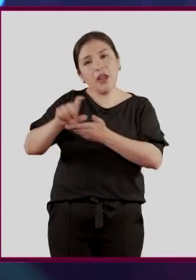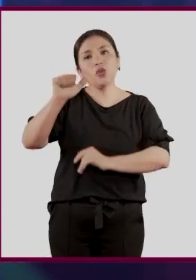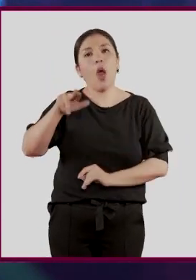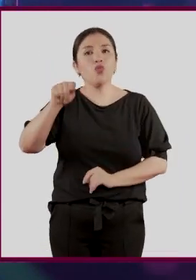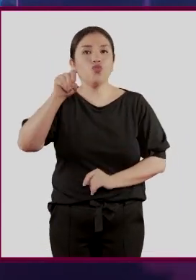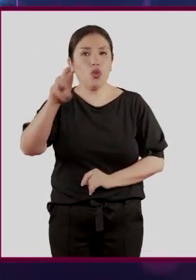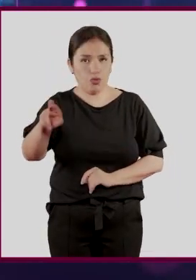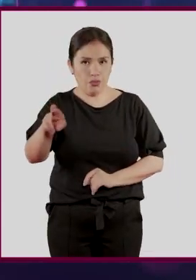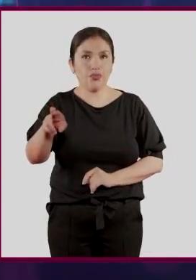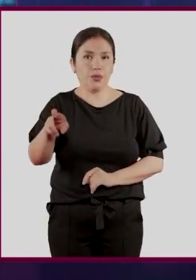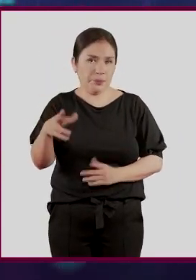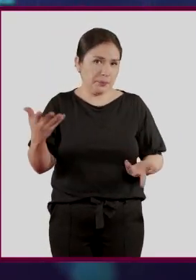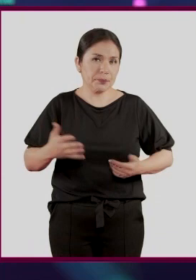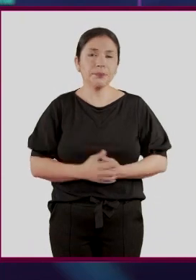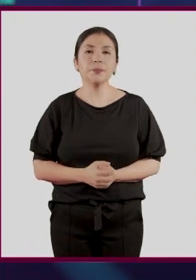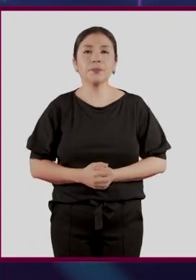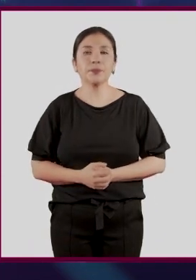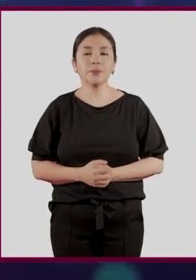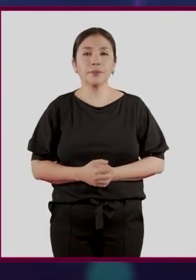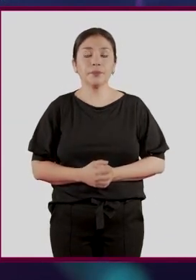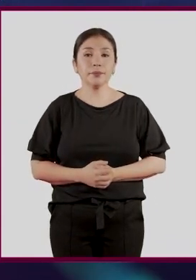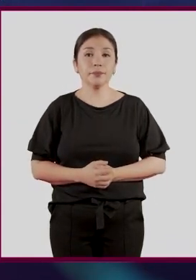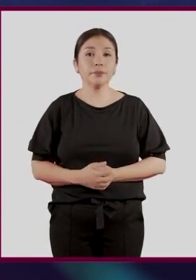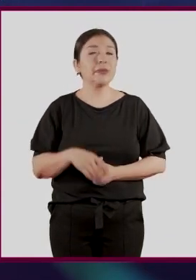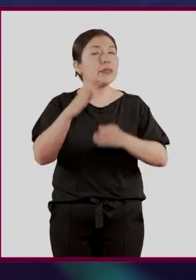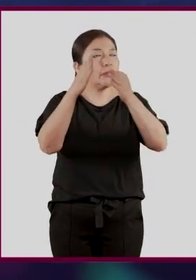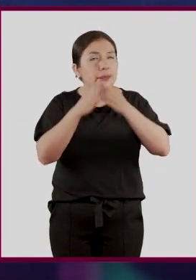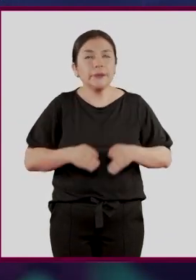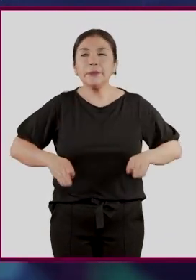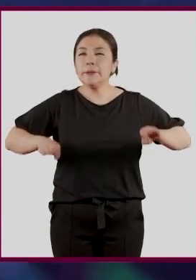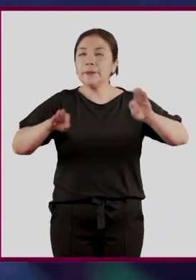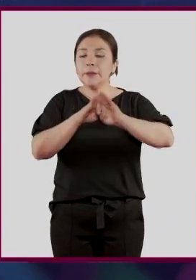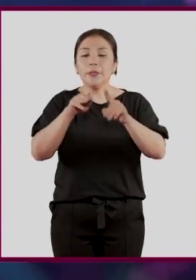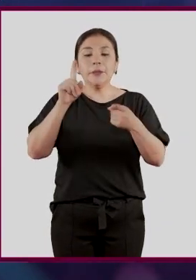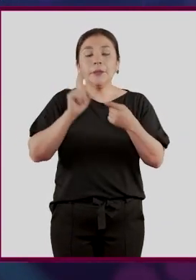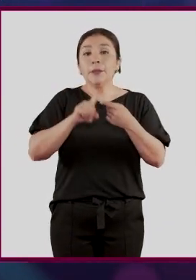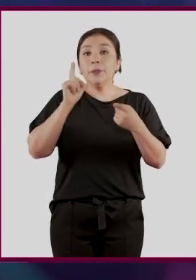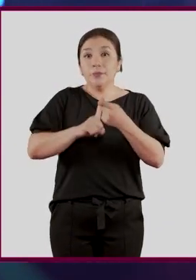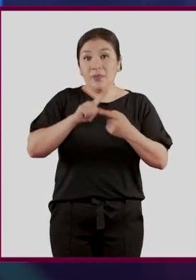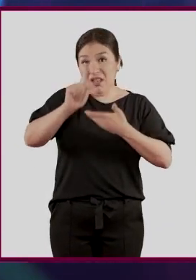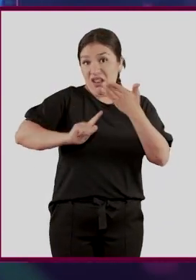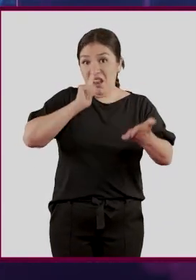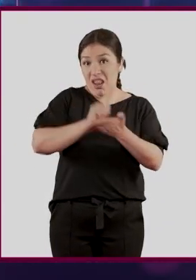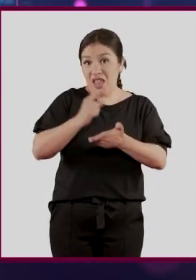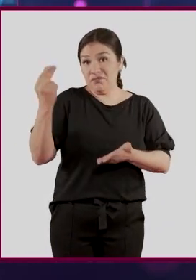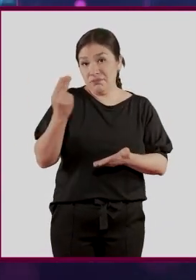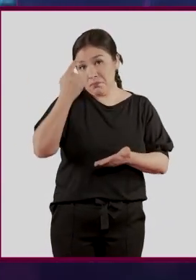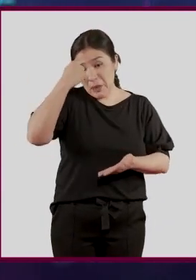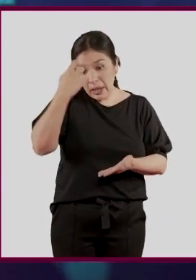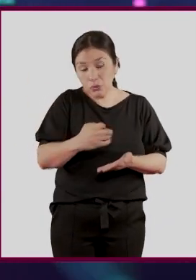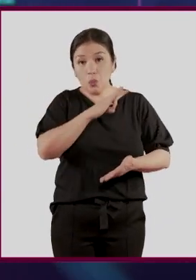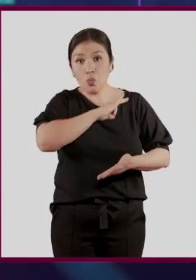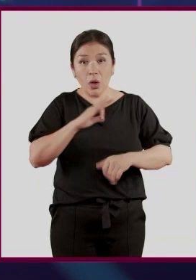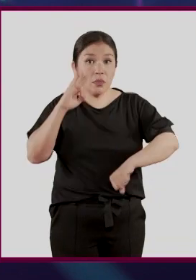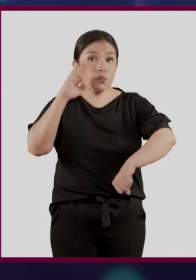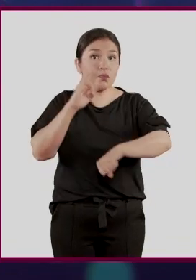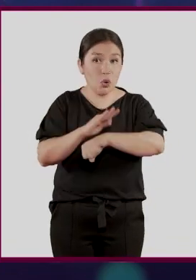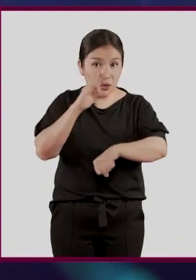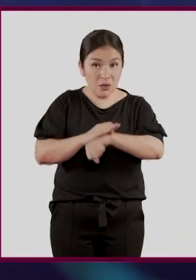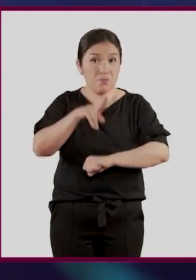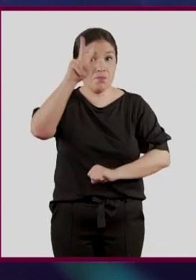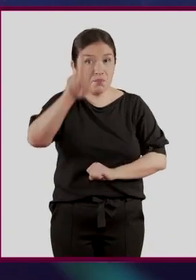de Autor o INDAUTOR. Es el requisito fundamental que exige la ley para que ésta pueda